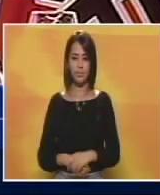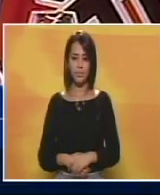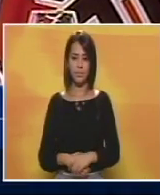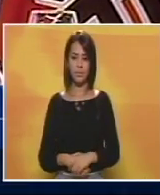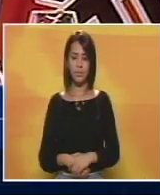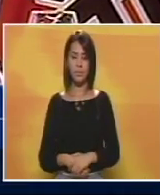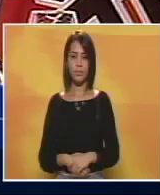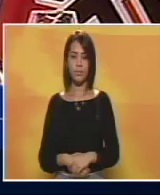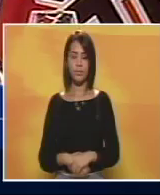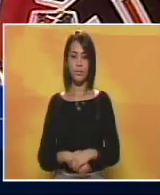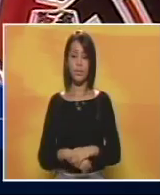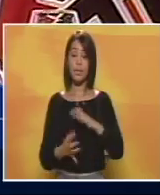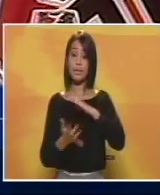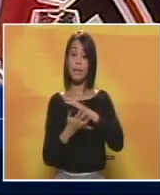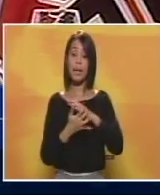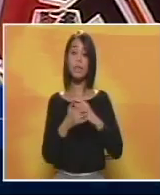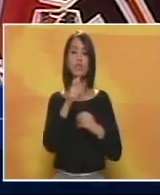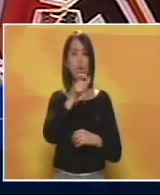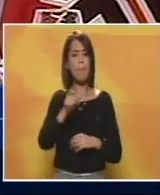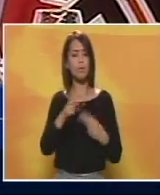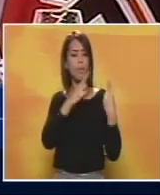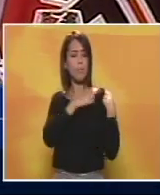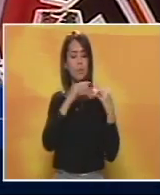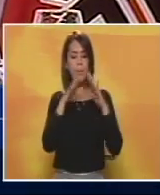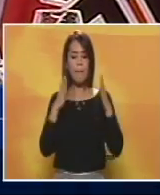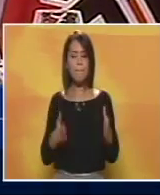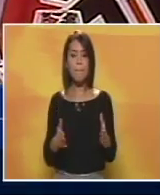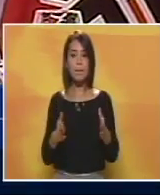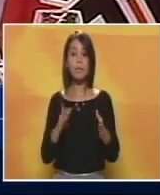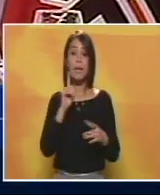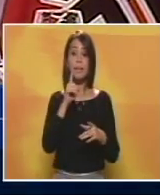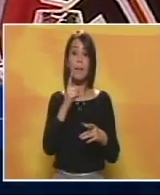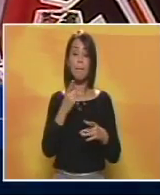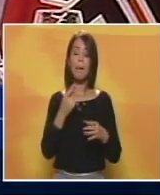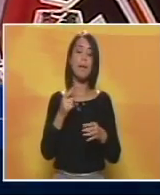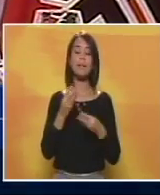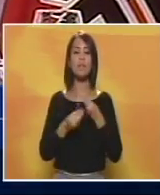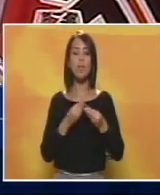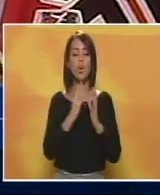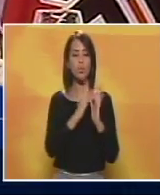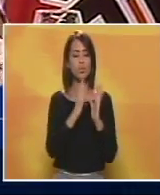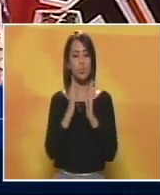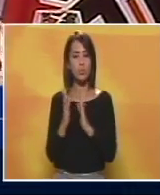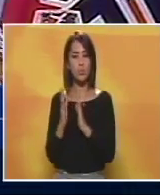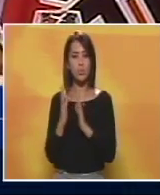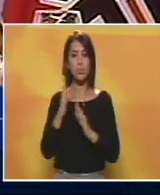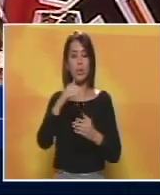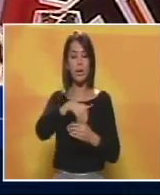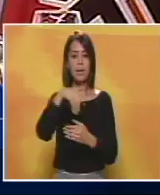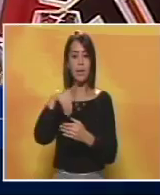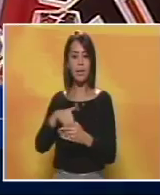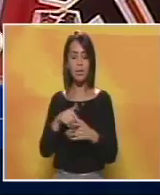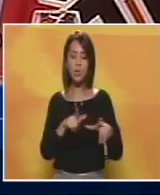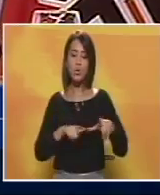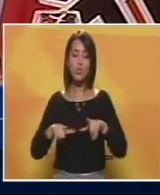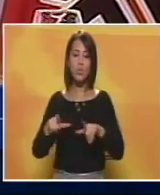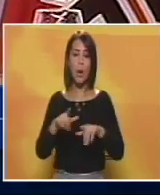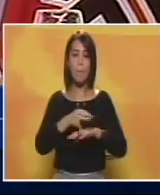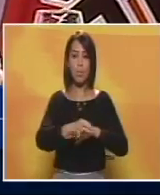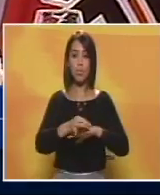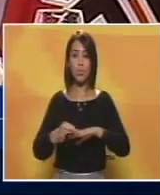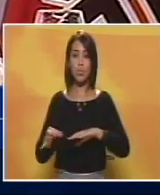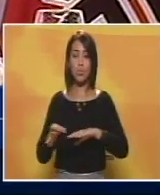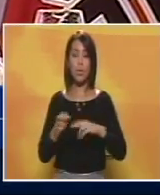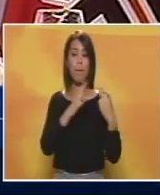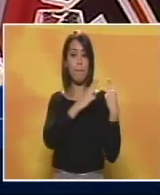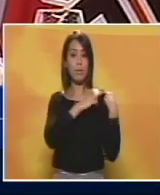el software de sorteo, los miembros de mesa, se realizaron el sorteo de los organismos electorales subalternos, las juntas regionales, juntas municipales,